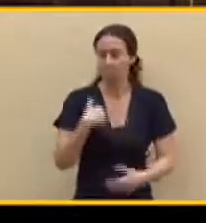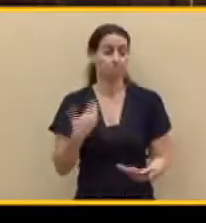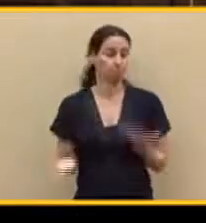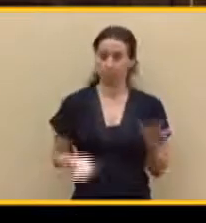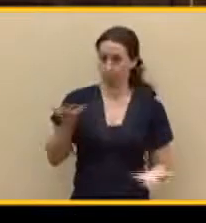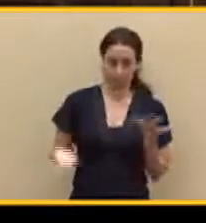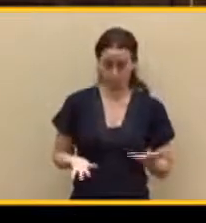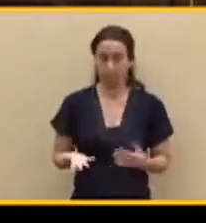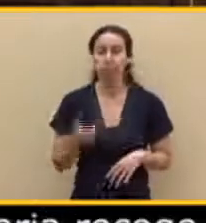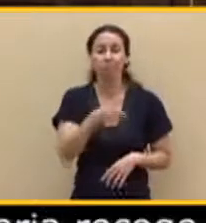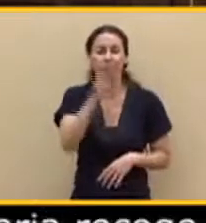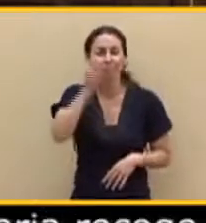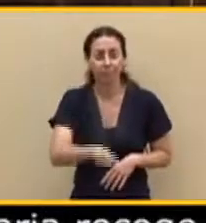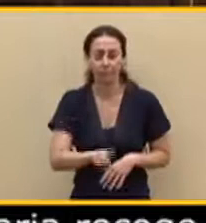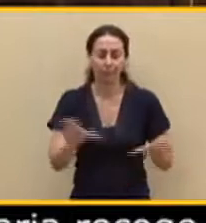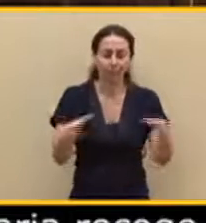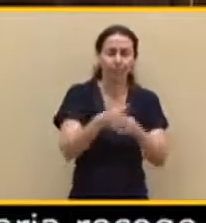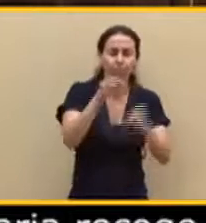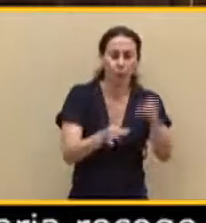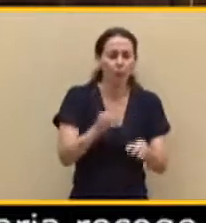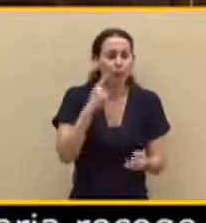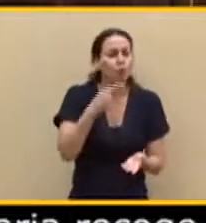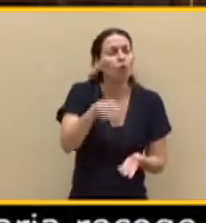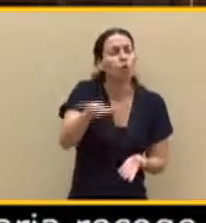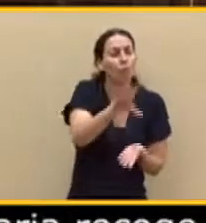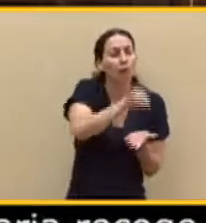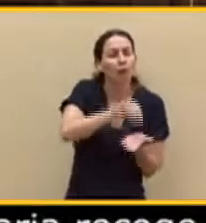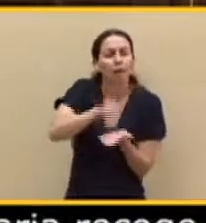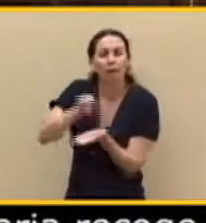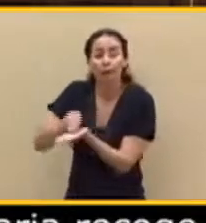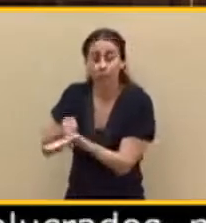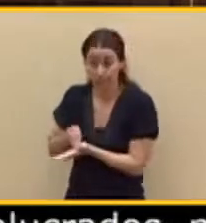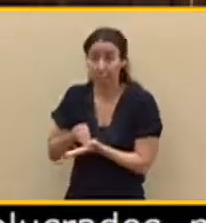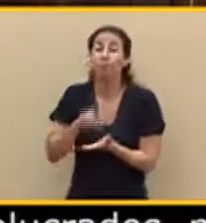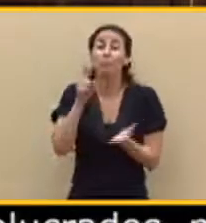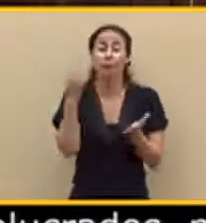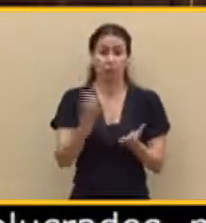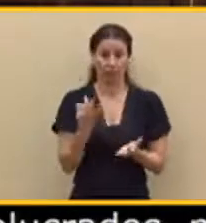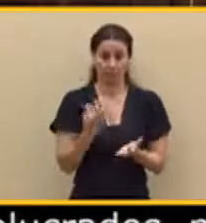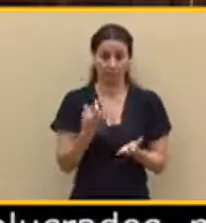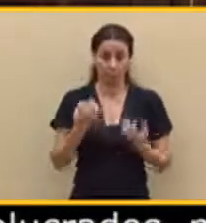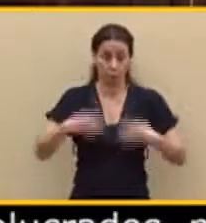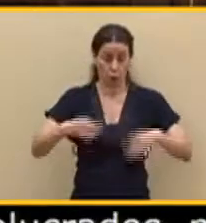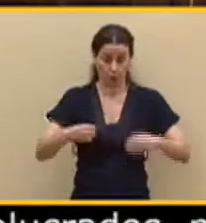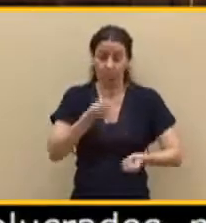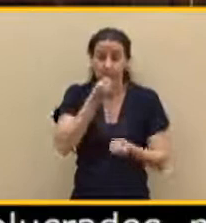los que ustedes están involucrados. No ocurre porque las intervenciones parlamentarias normalmente tienen un tiempo limitado y no da